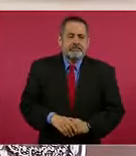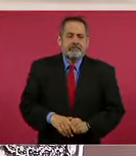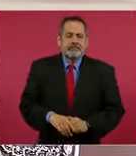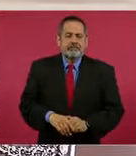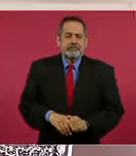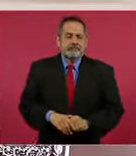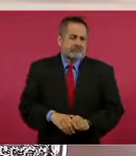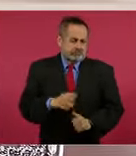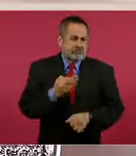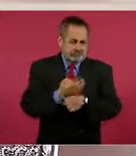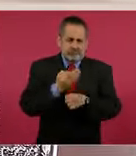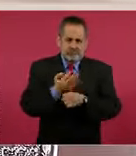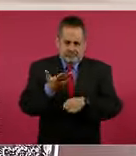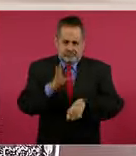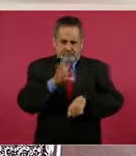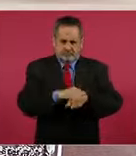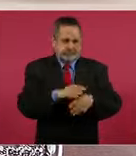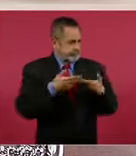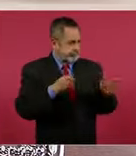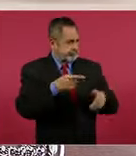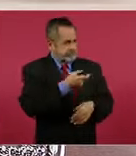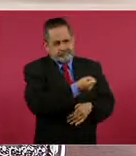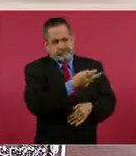y venderse,